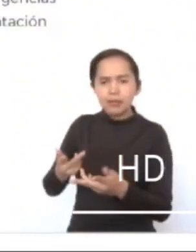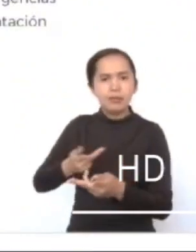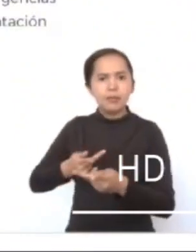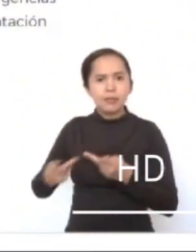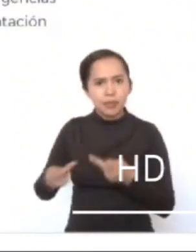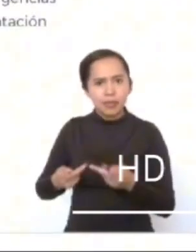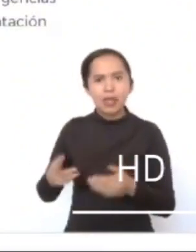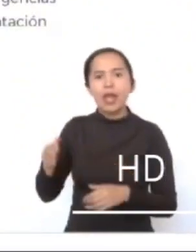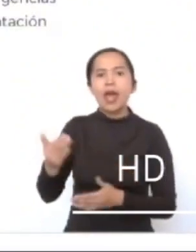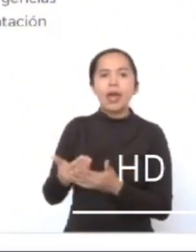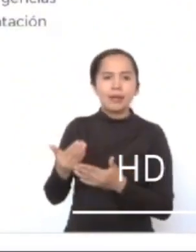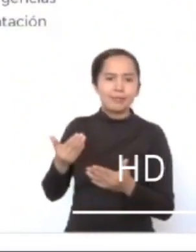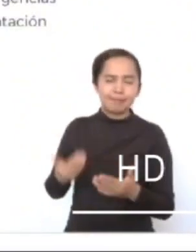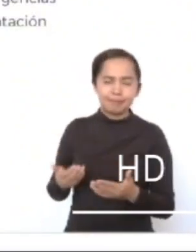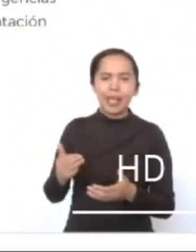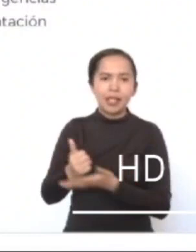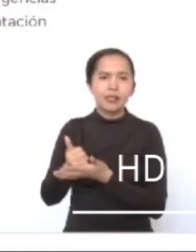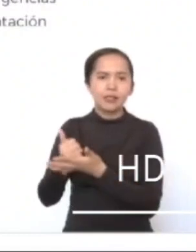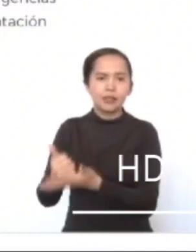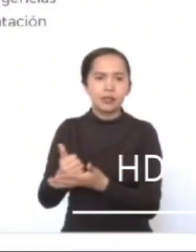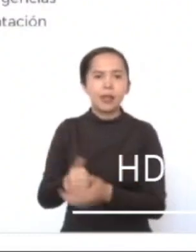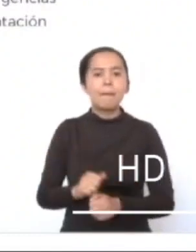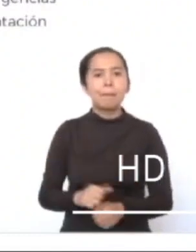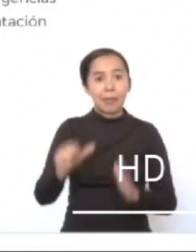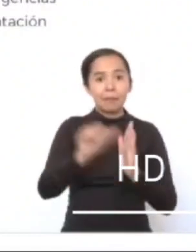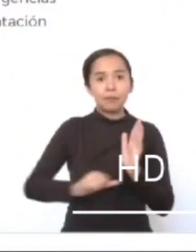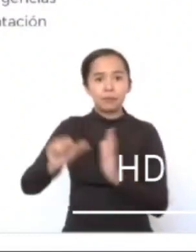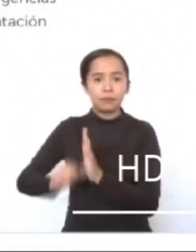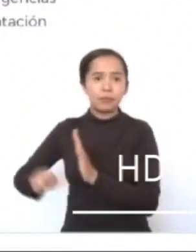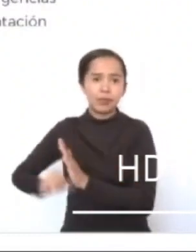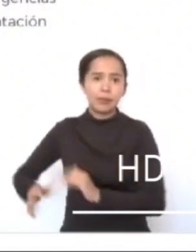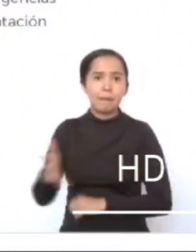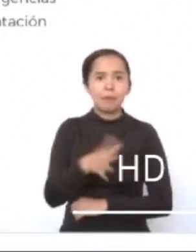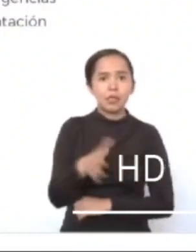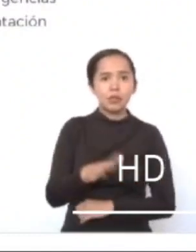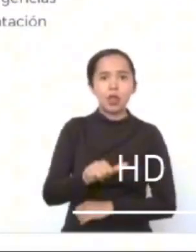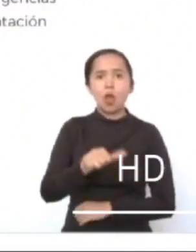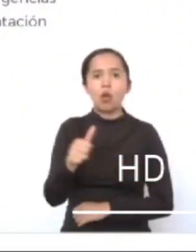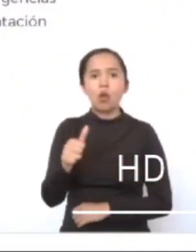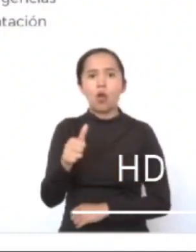antes de que sea tarde. En promedio mensual hemos recibido